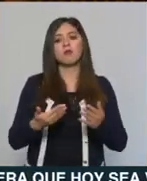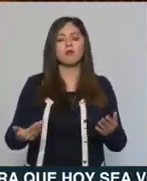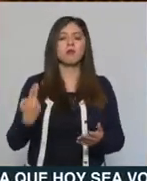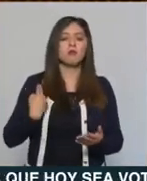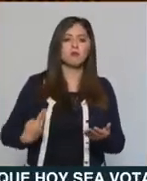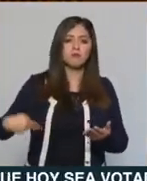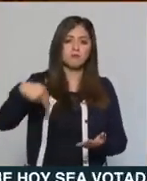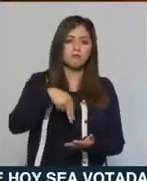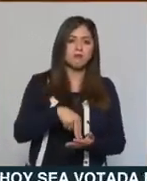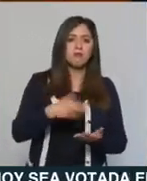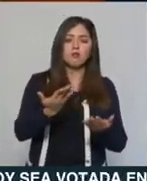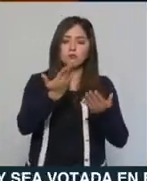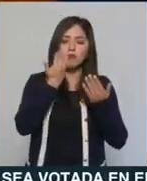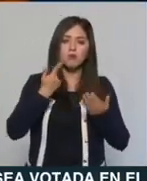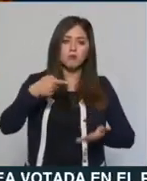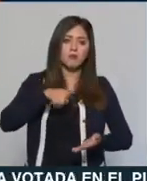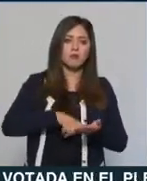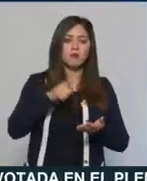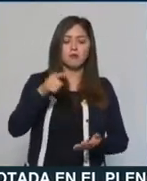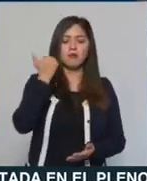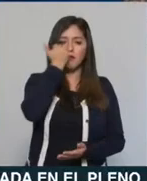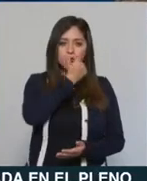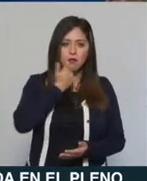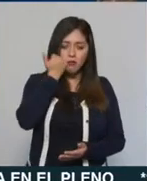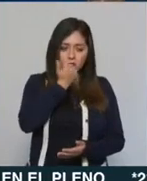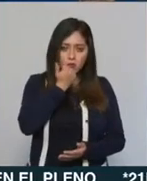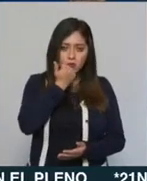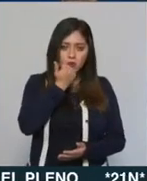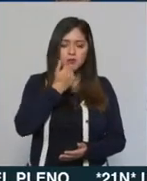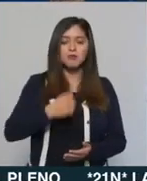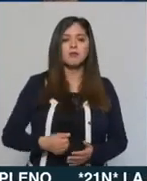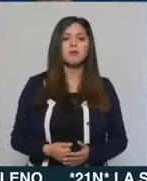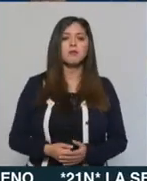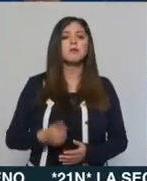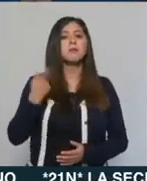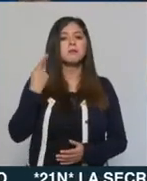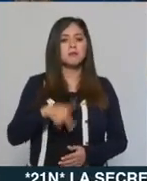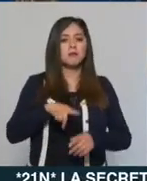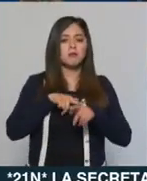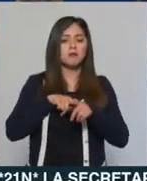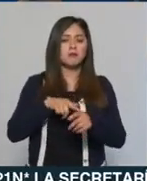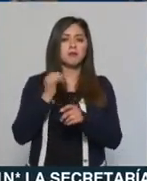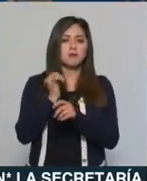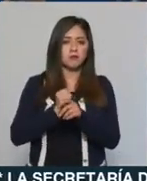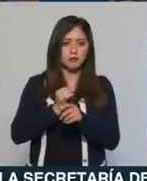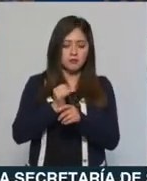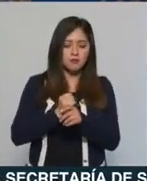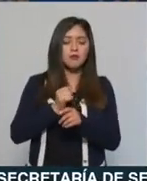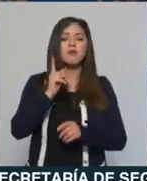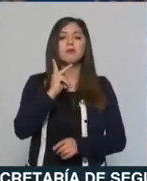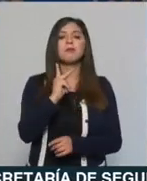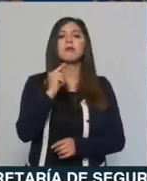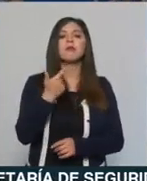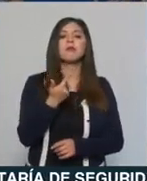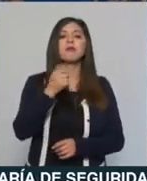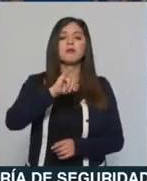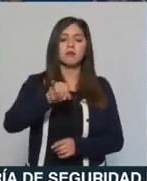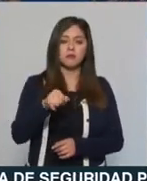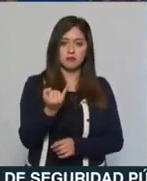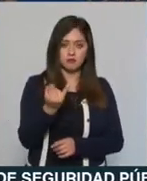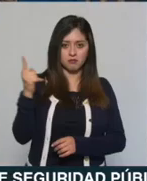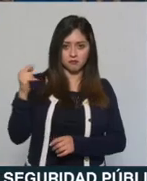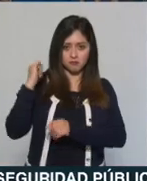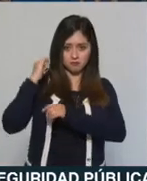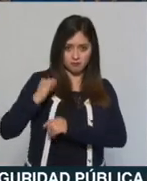hay alumnos dentro de la institución. Sin embargo, pues siguen las investigaciones. Ayer mismo la